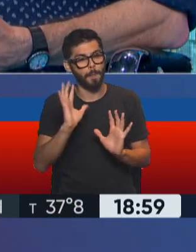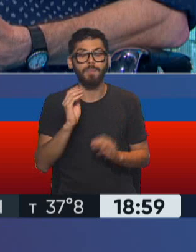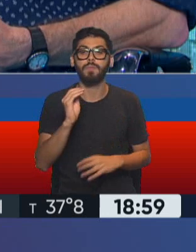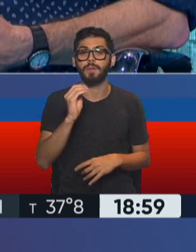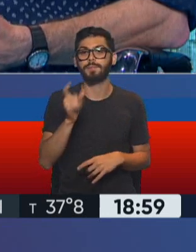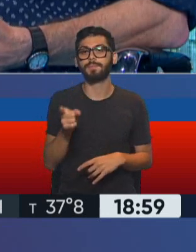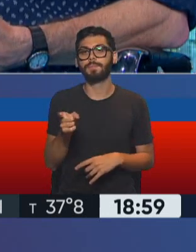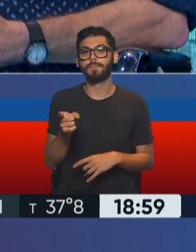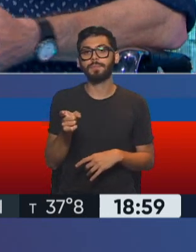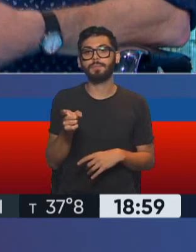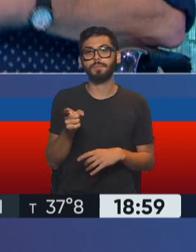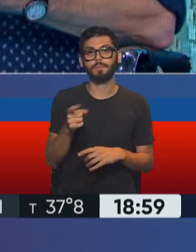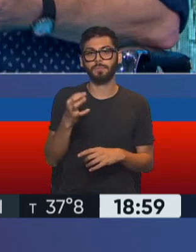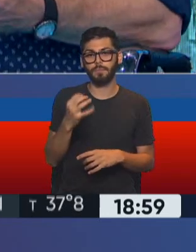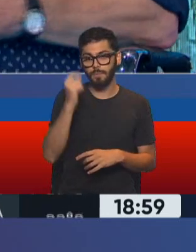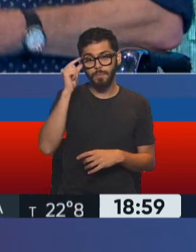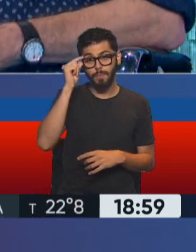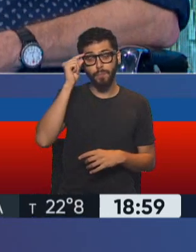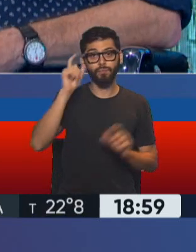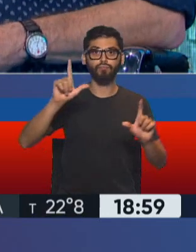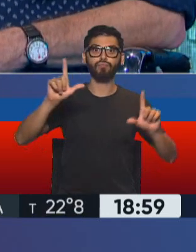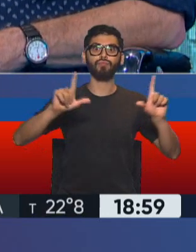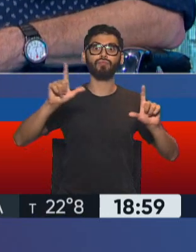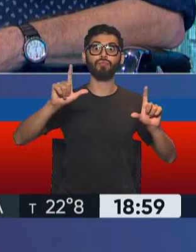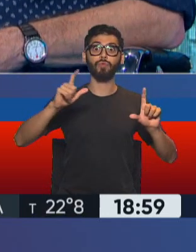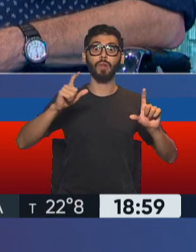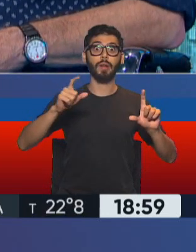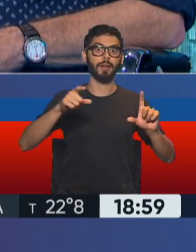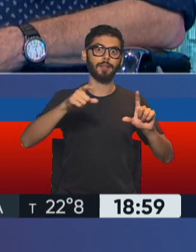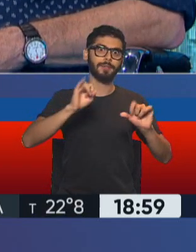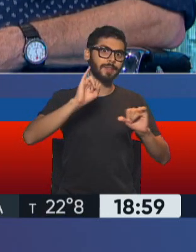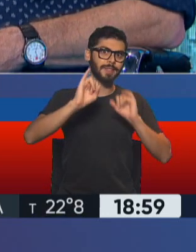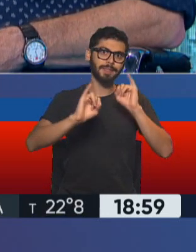estuvo claramente delimitado mediáticamente. Claro.